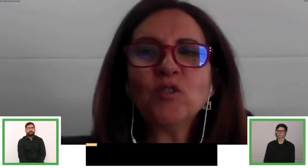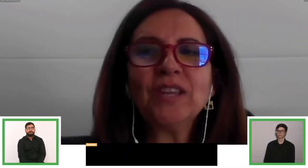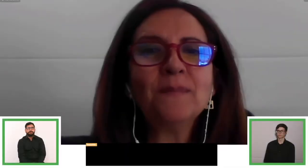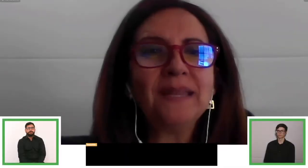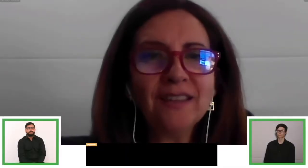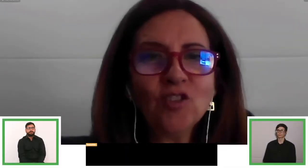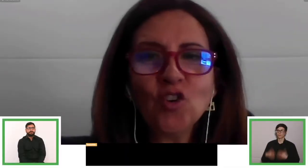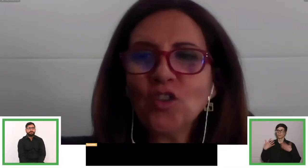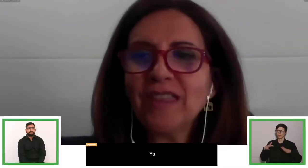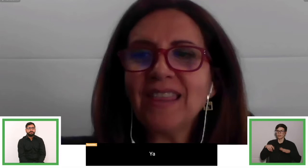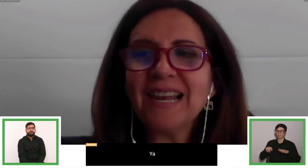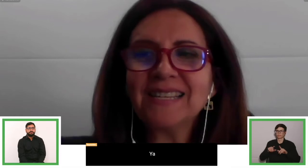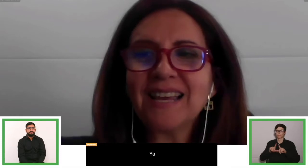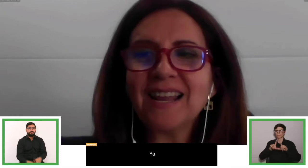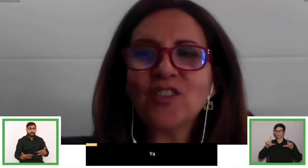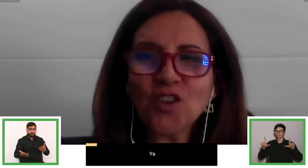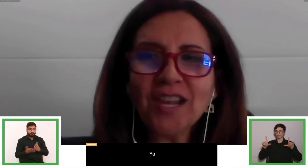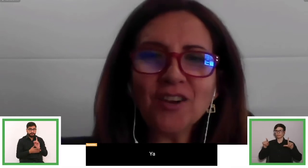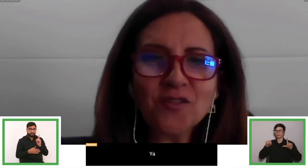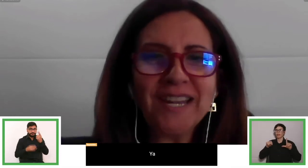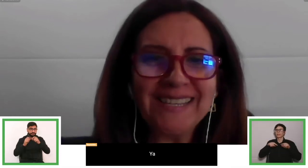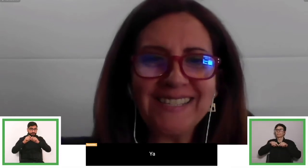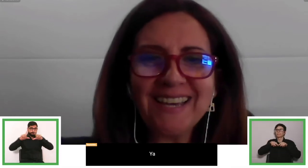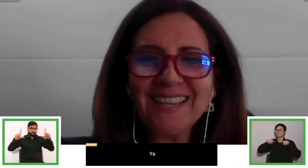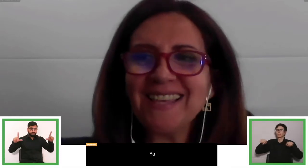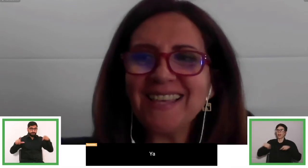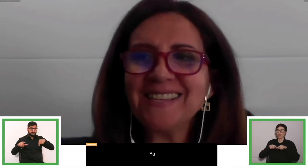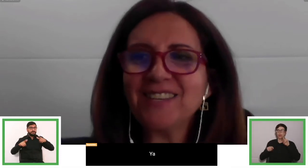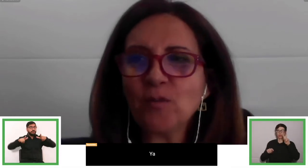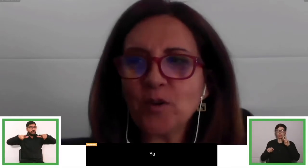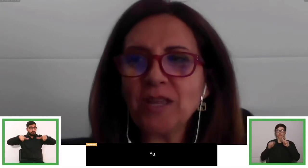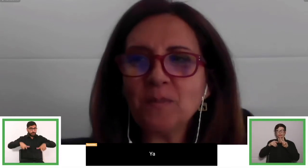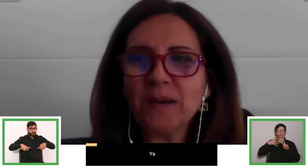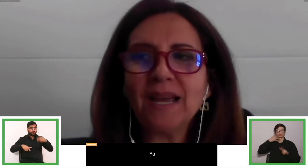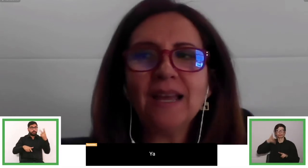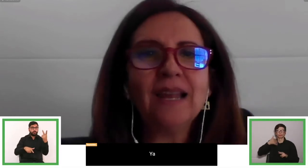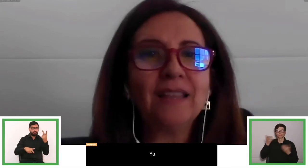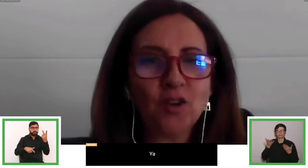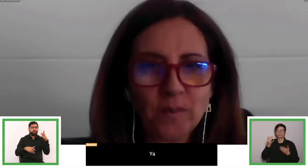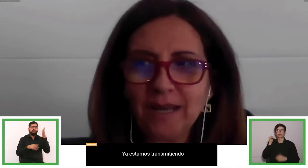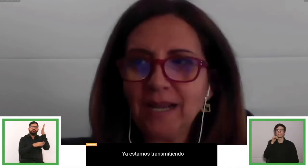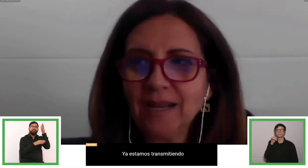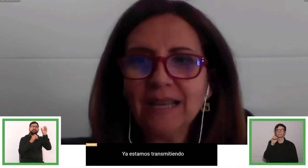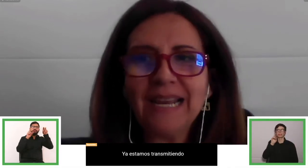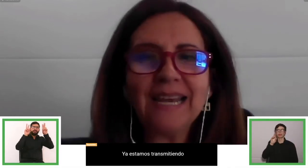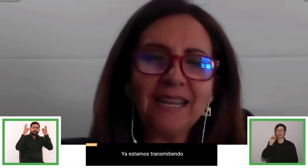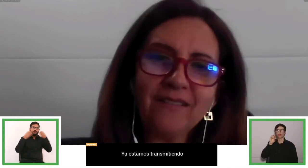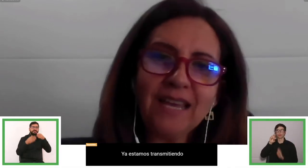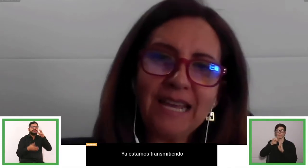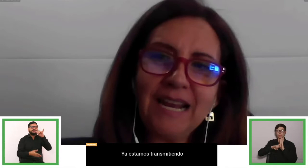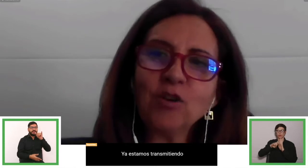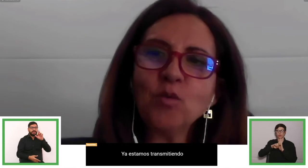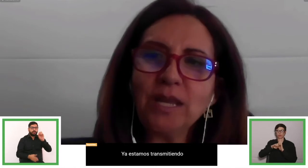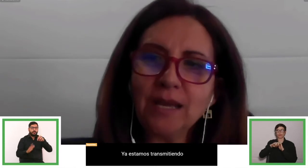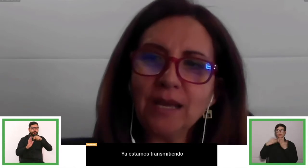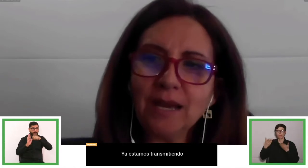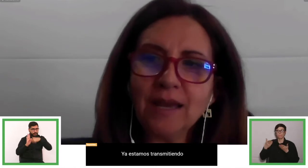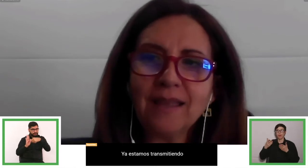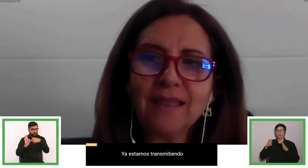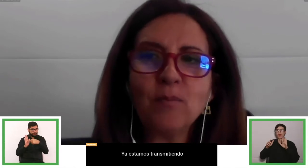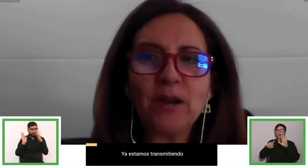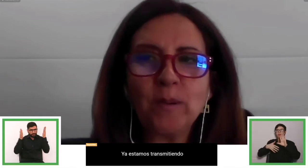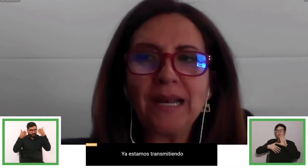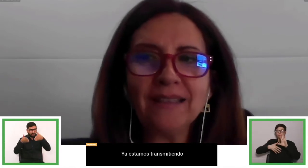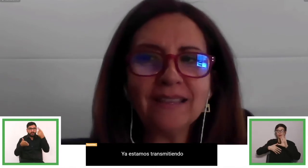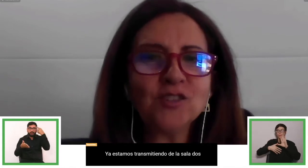Ya estamos transmitiendo desde la sala 2 de la conferencia de Zero Project para Latinoamérica, el Caribe y la comunidad